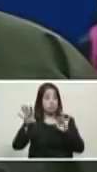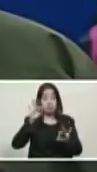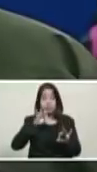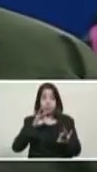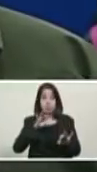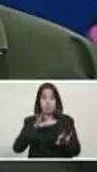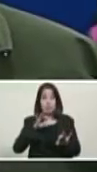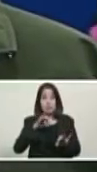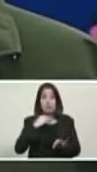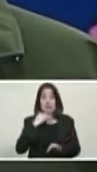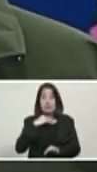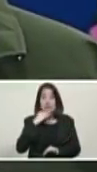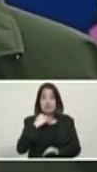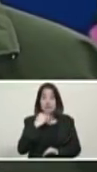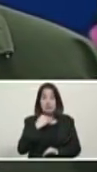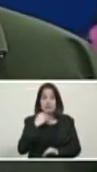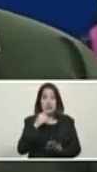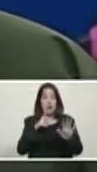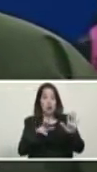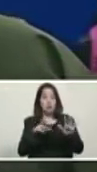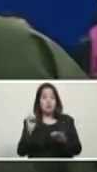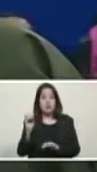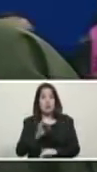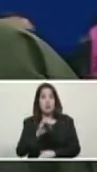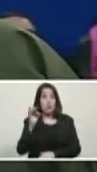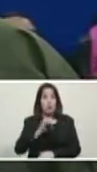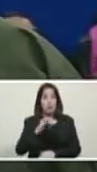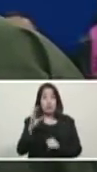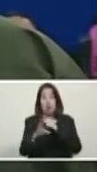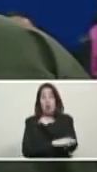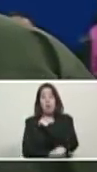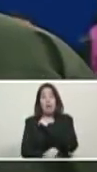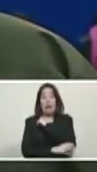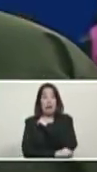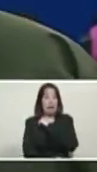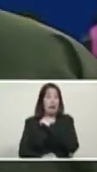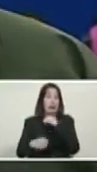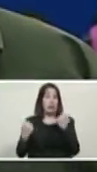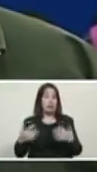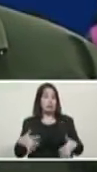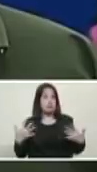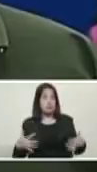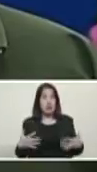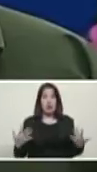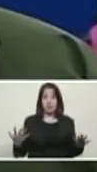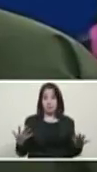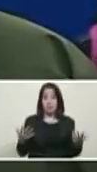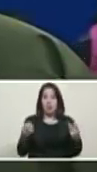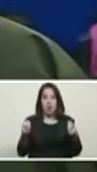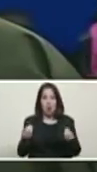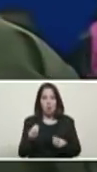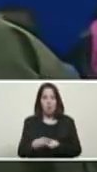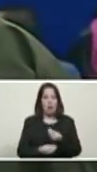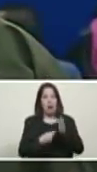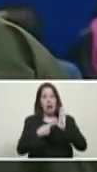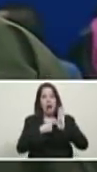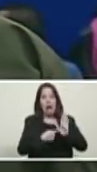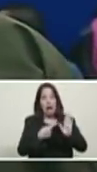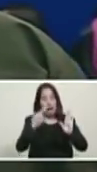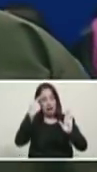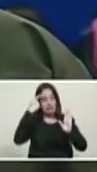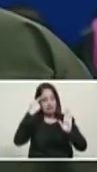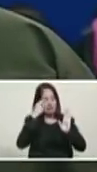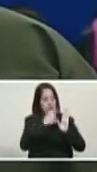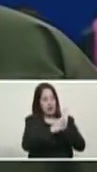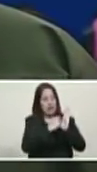casi el 80 por ciento de la incidencia delictiva y eso nos permite a nosotros georeferencial los